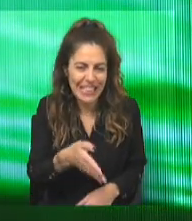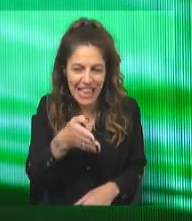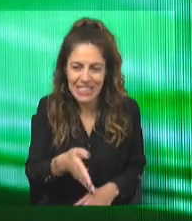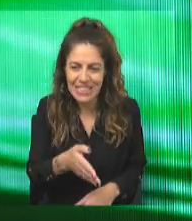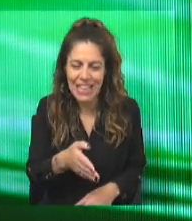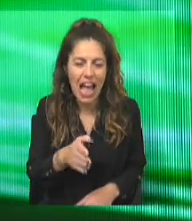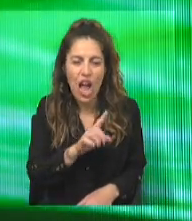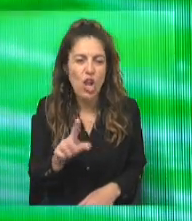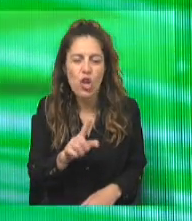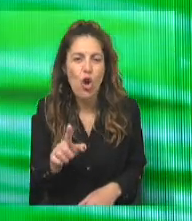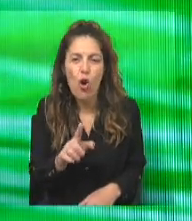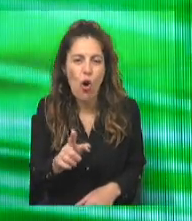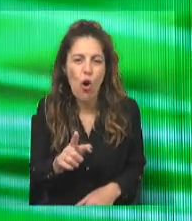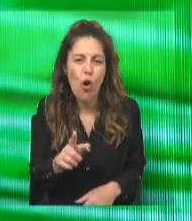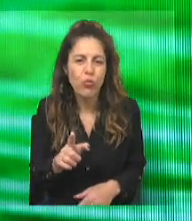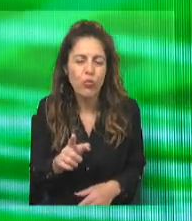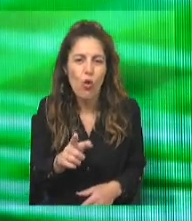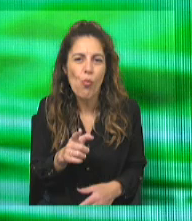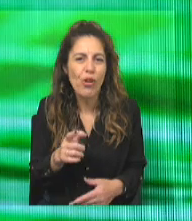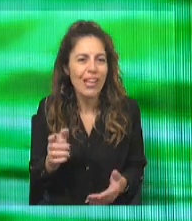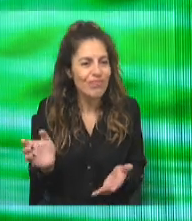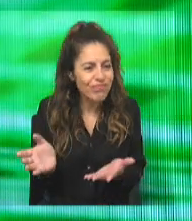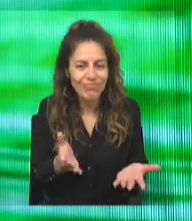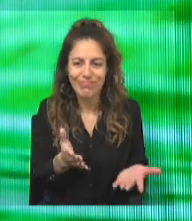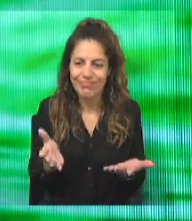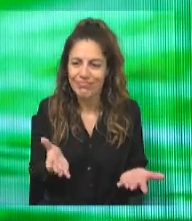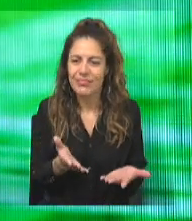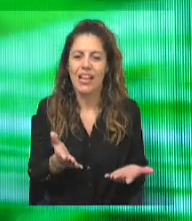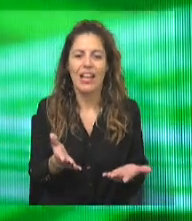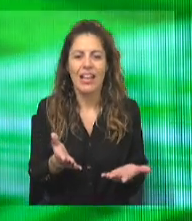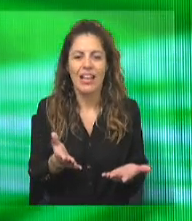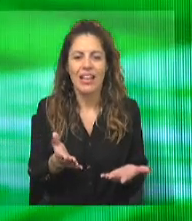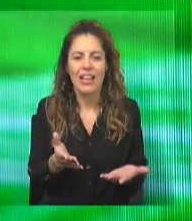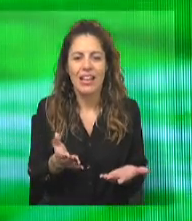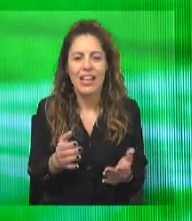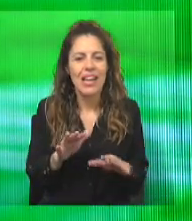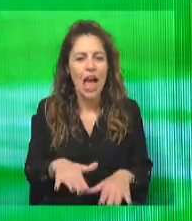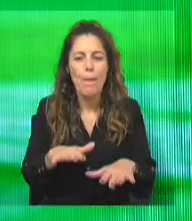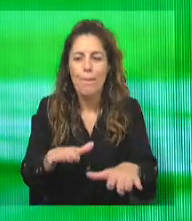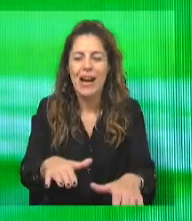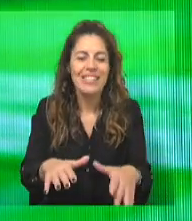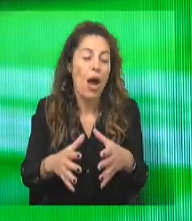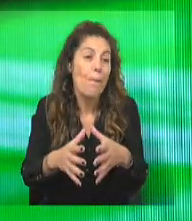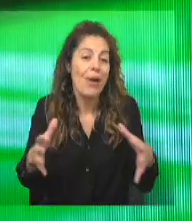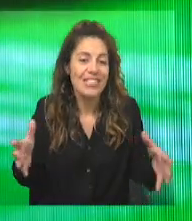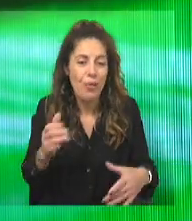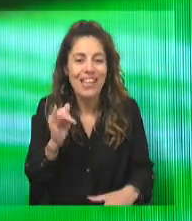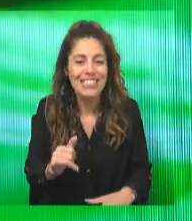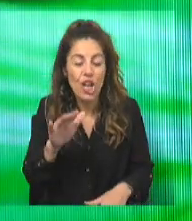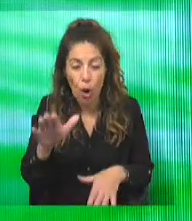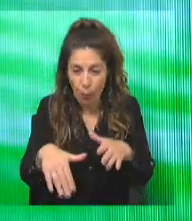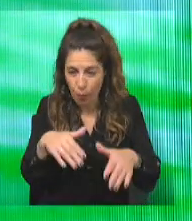no llame tanto Eh Viste que las marchas masivas Sí